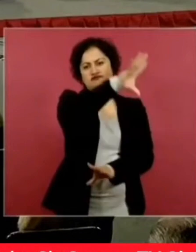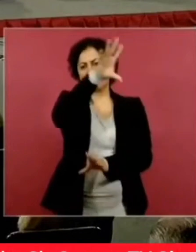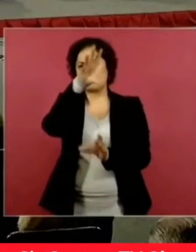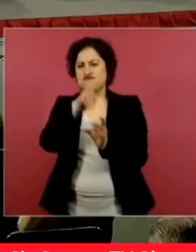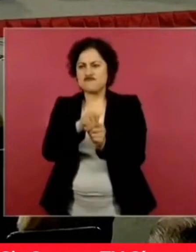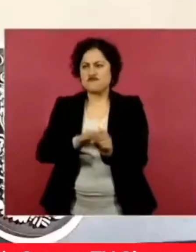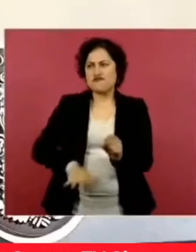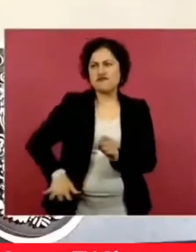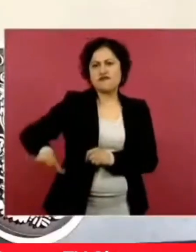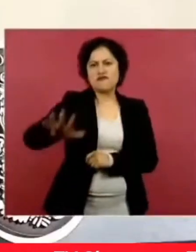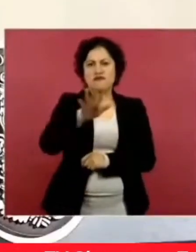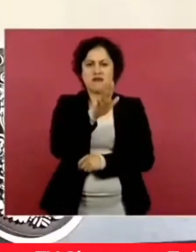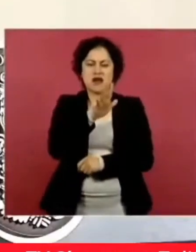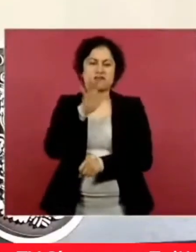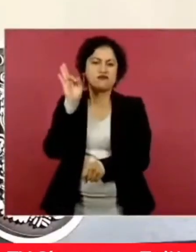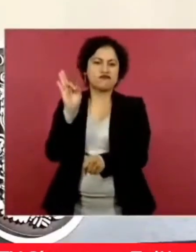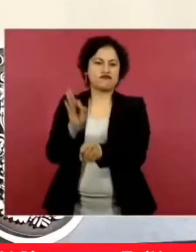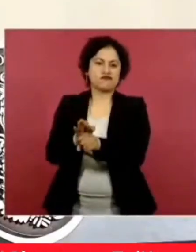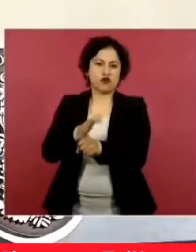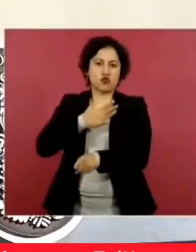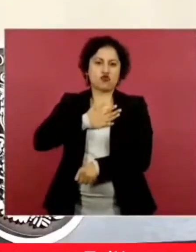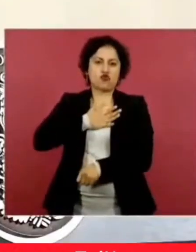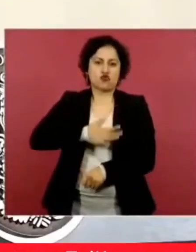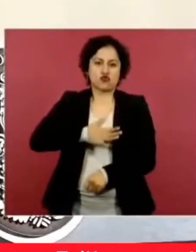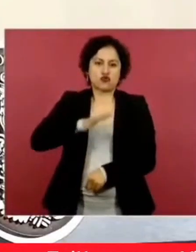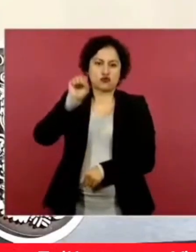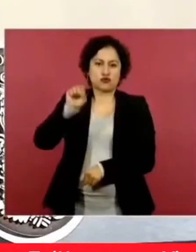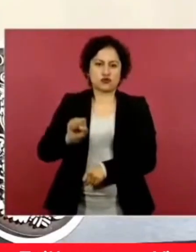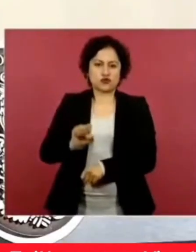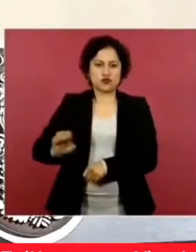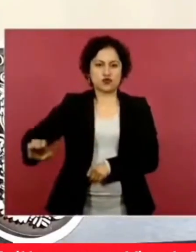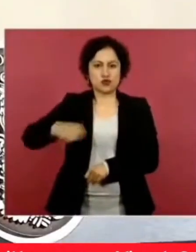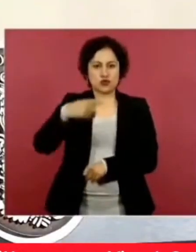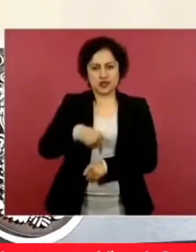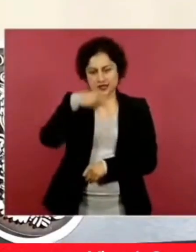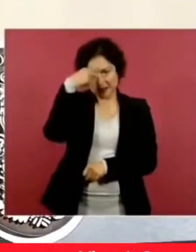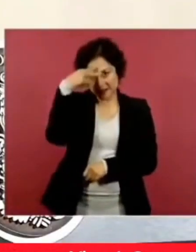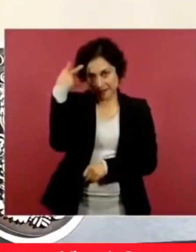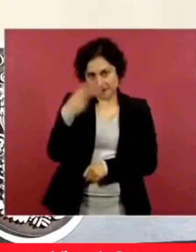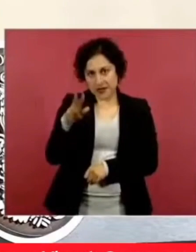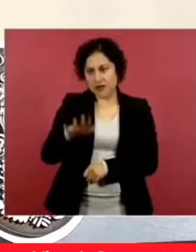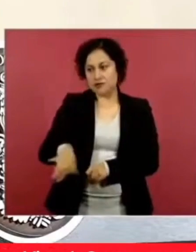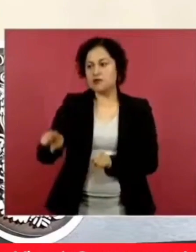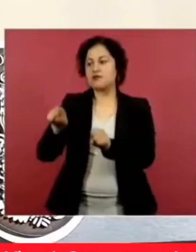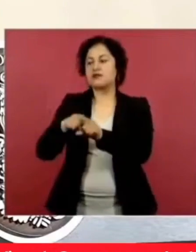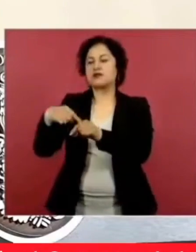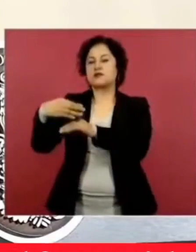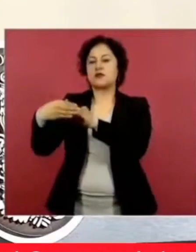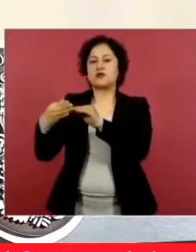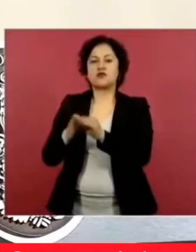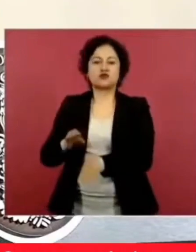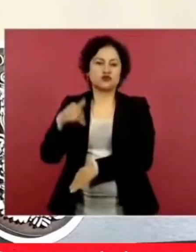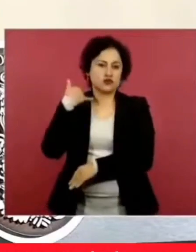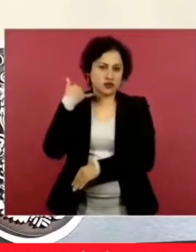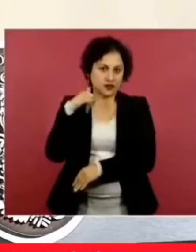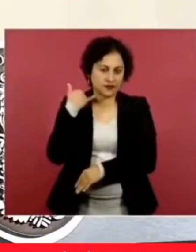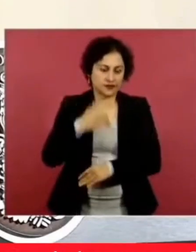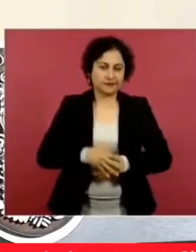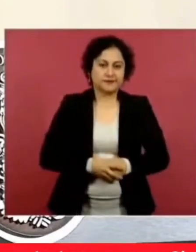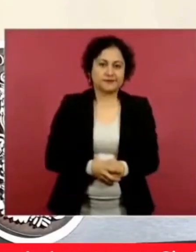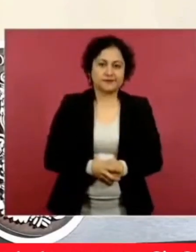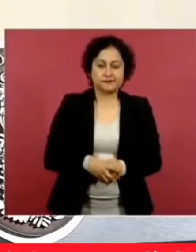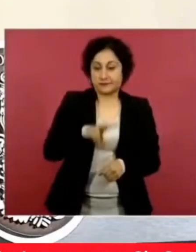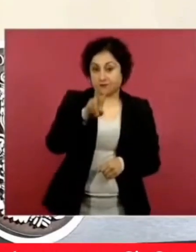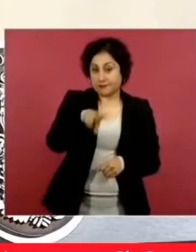con justicia social para el sureste mexicano y la península y yucatán decirles también que no